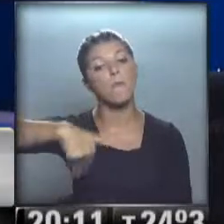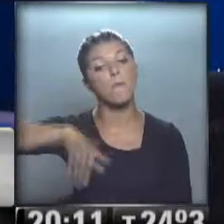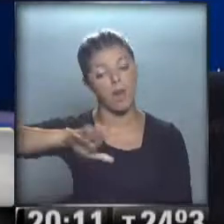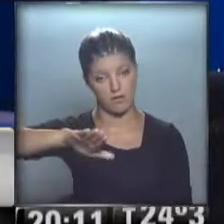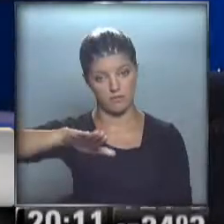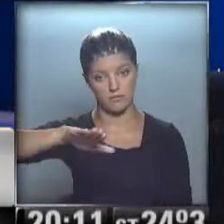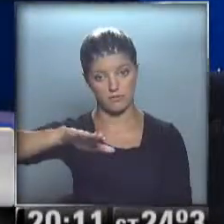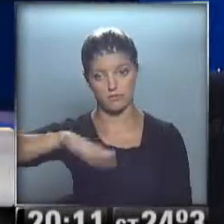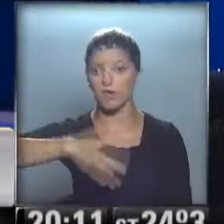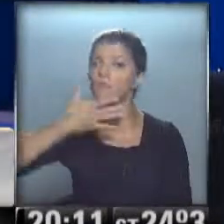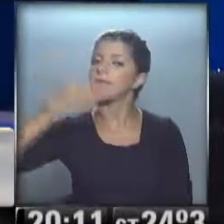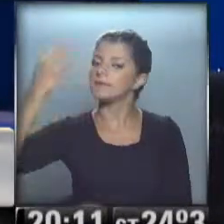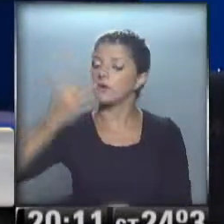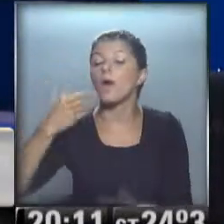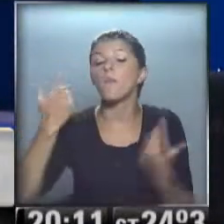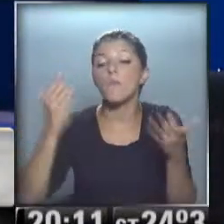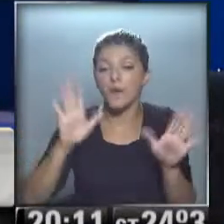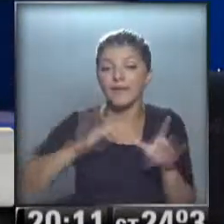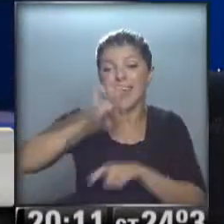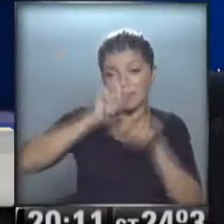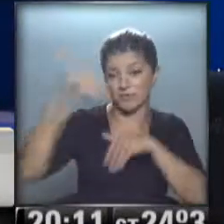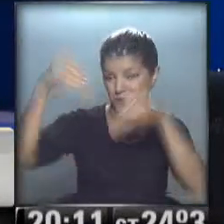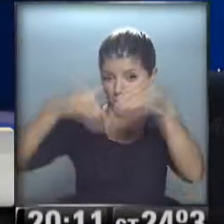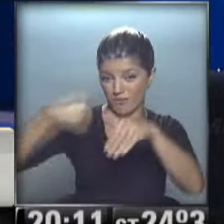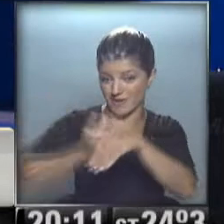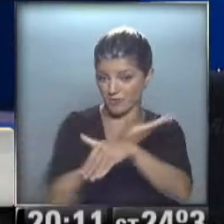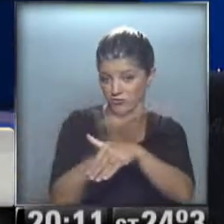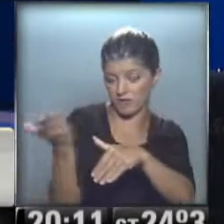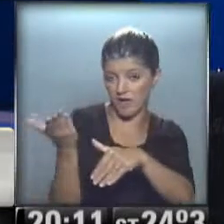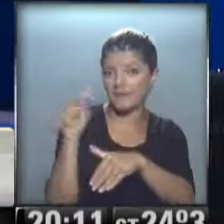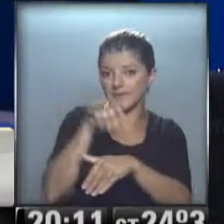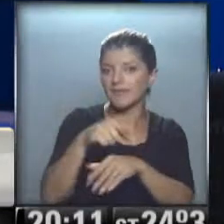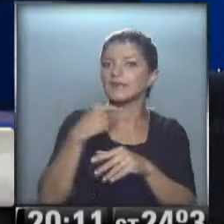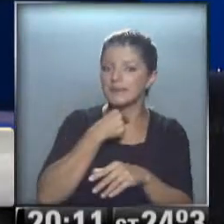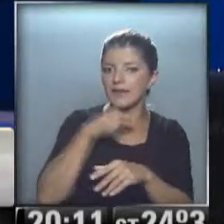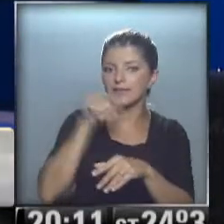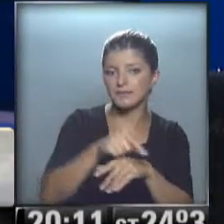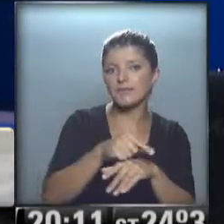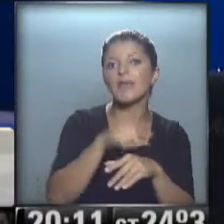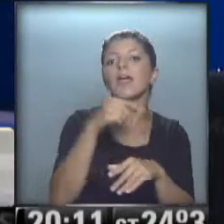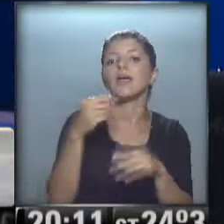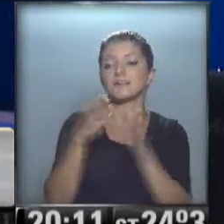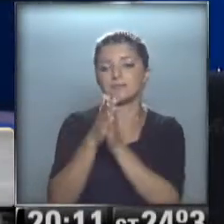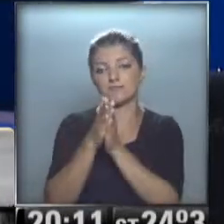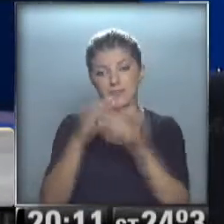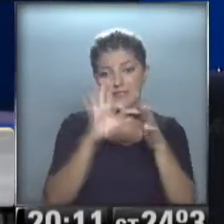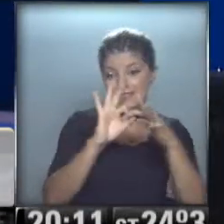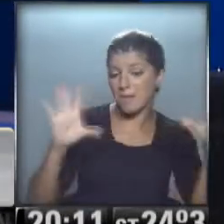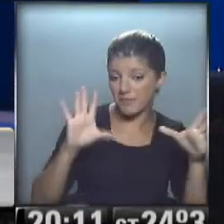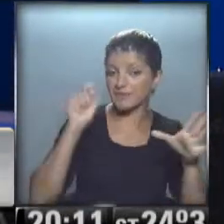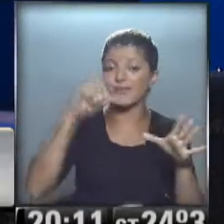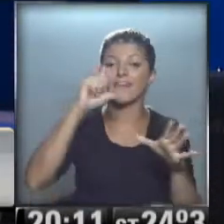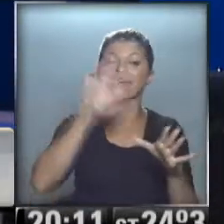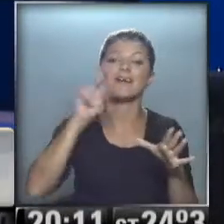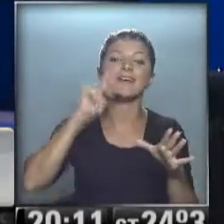una decisión. Es muy probable que la mayoría de los habitantes de Crimea, de mayoría de extracción rusa, declaren la independencia formal de